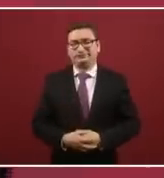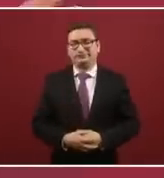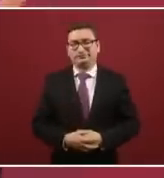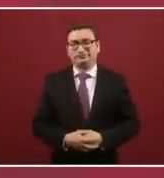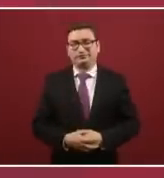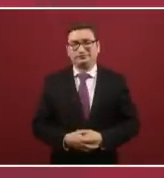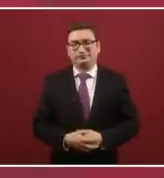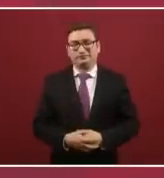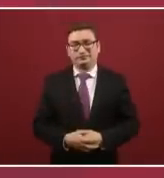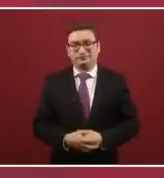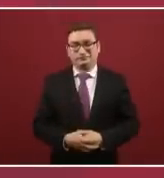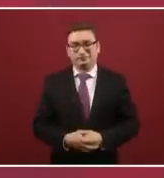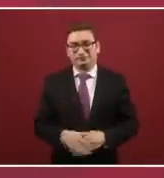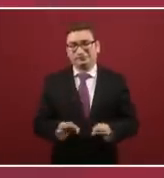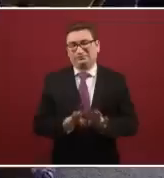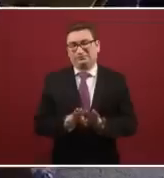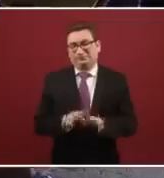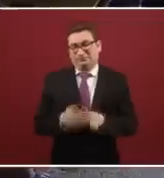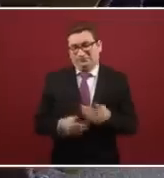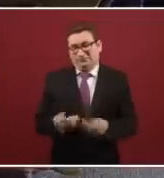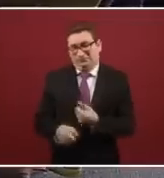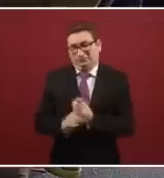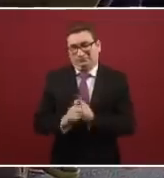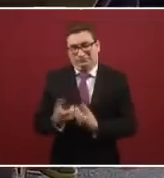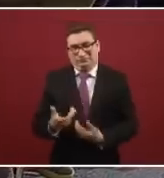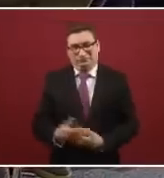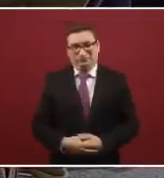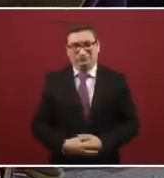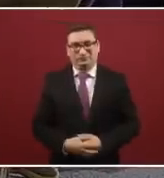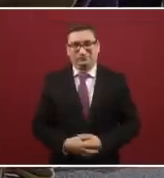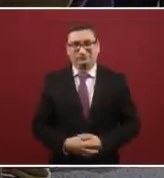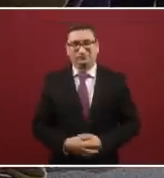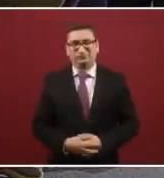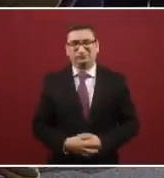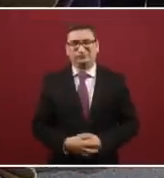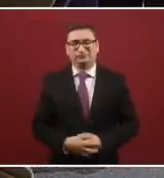¿Cómo vamos a hacer problema de eso? Además,